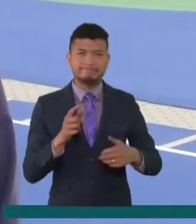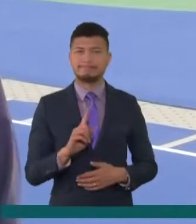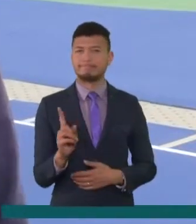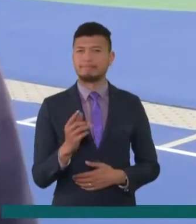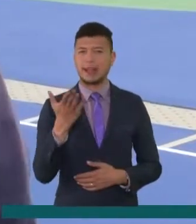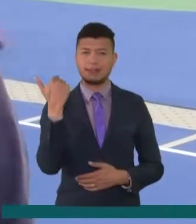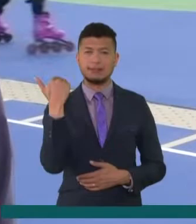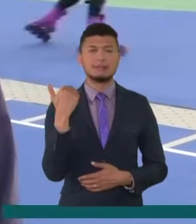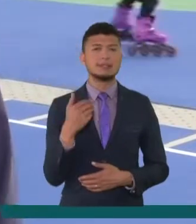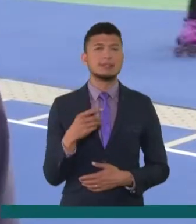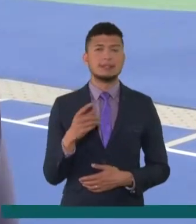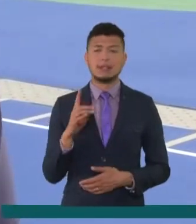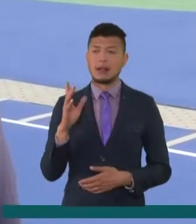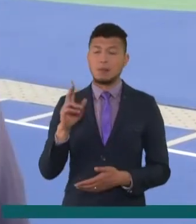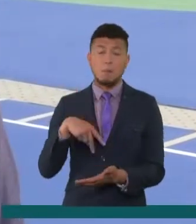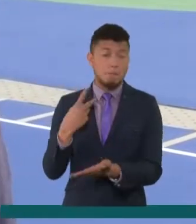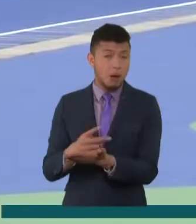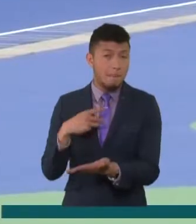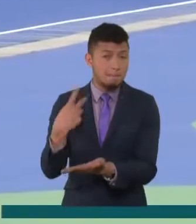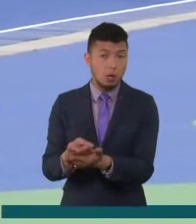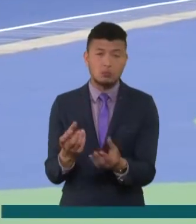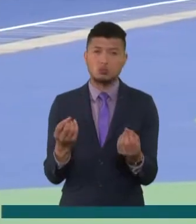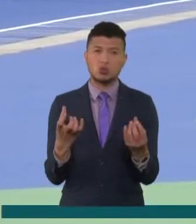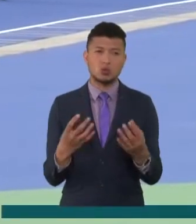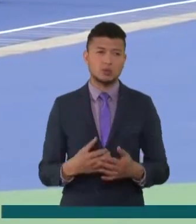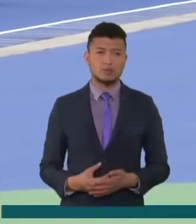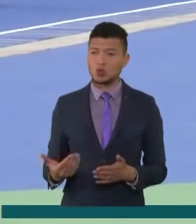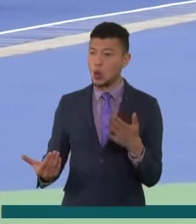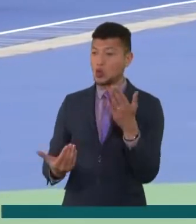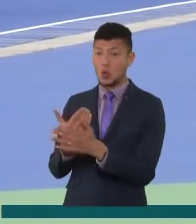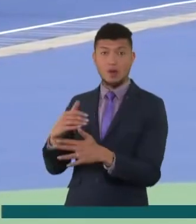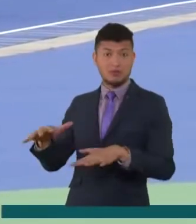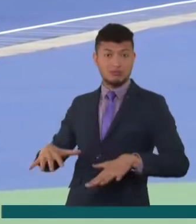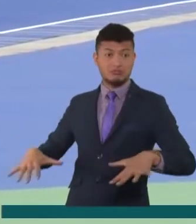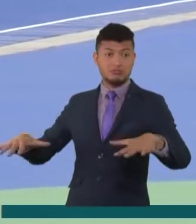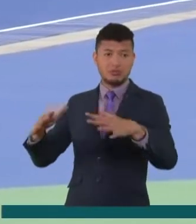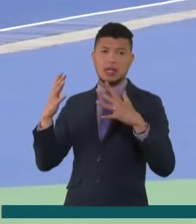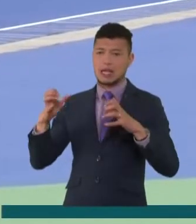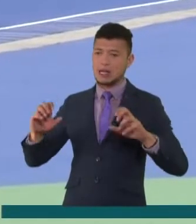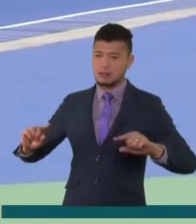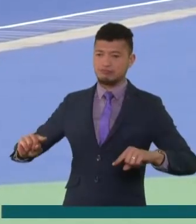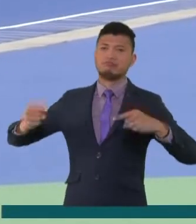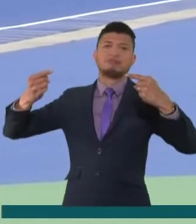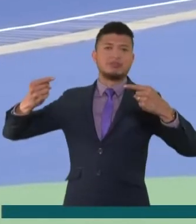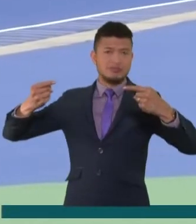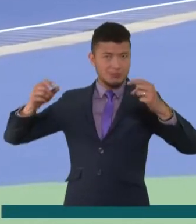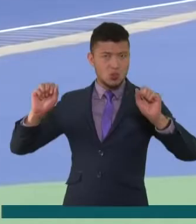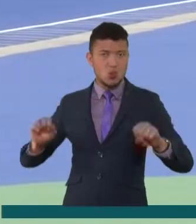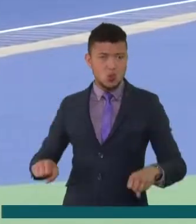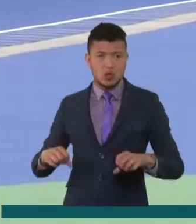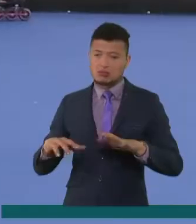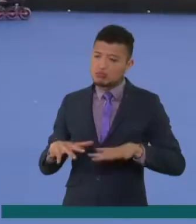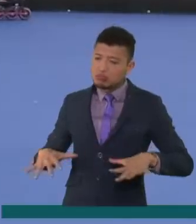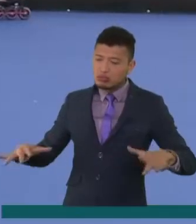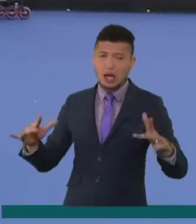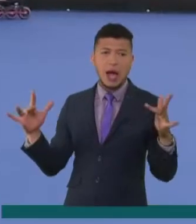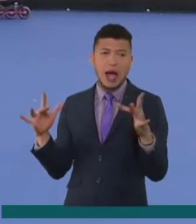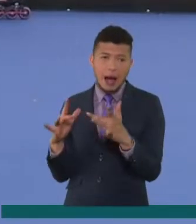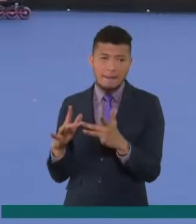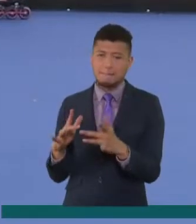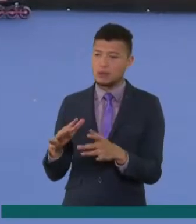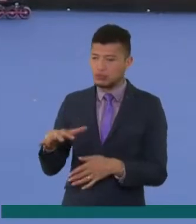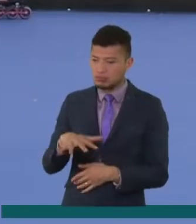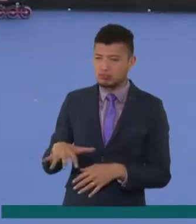también de pronto ocurrían muchos accidentes el nuevo espacio está proyectado para hacer sede de torneos ya que cuenta con el escenario justo